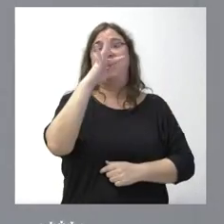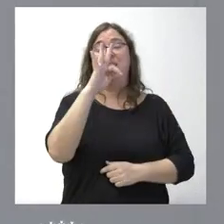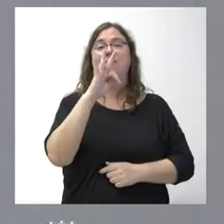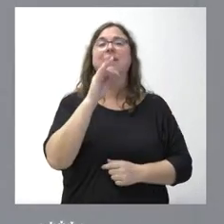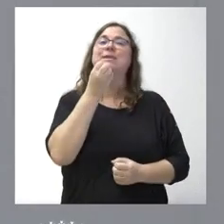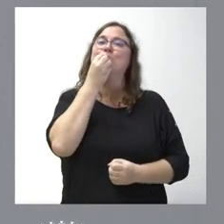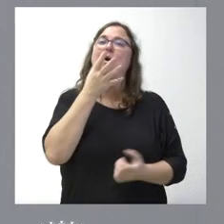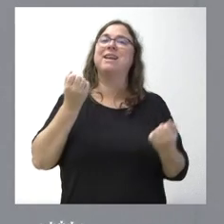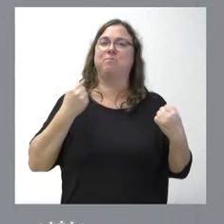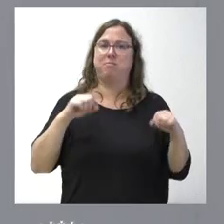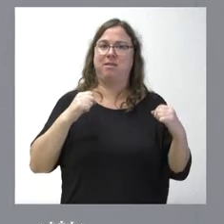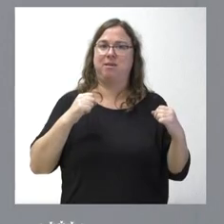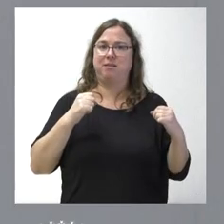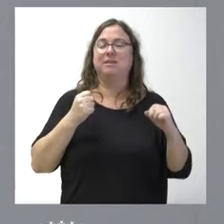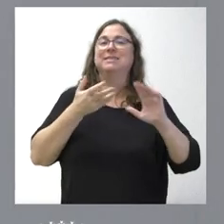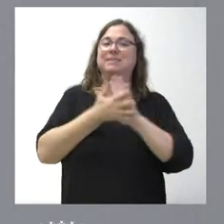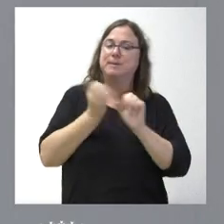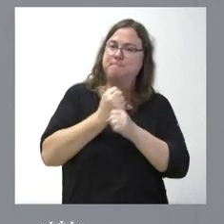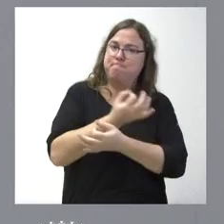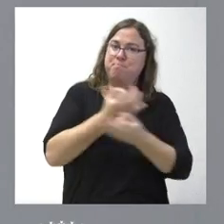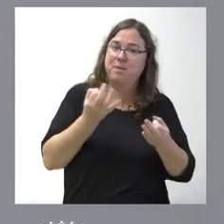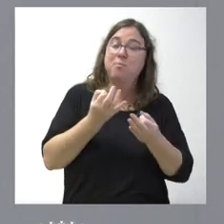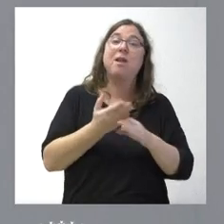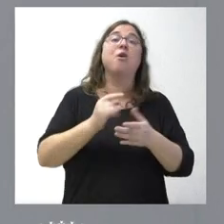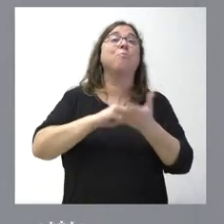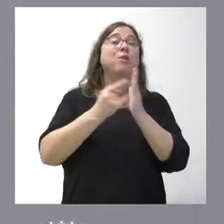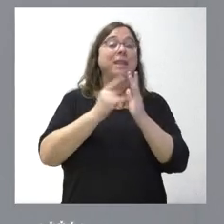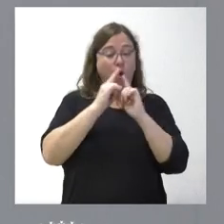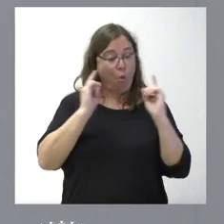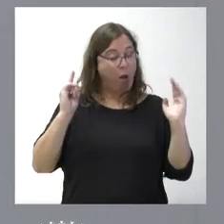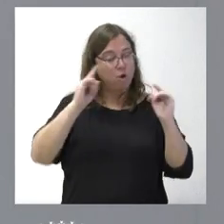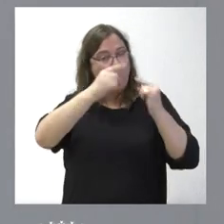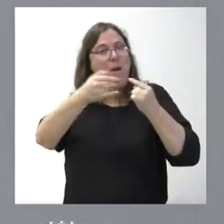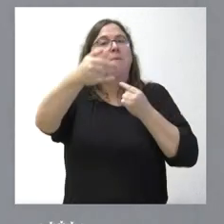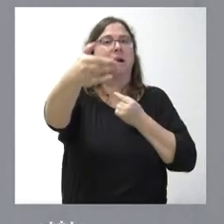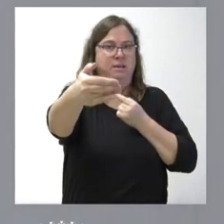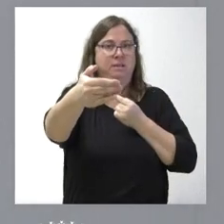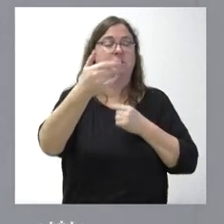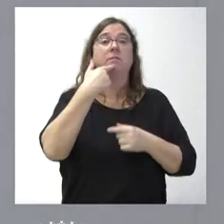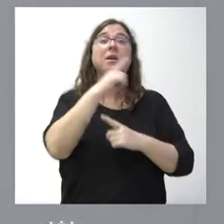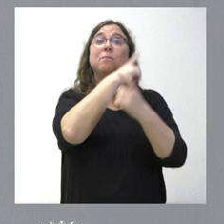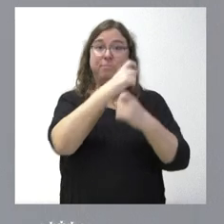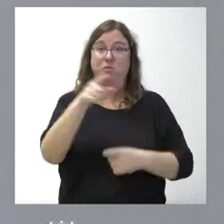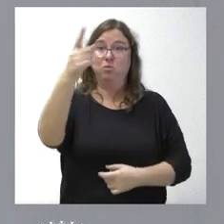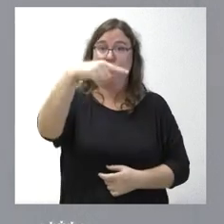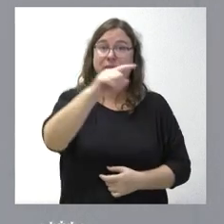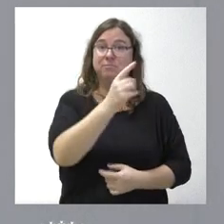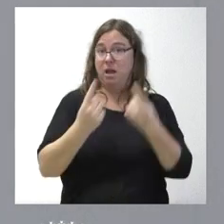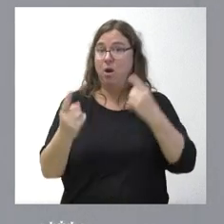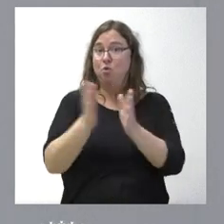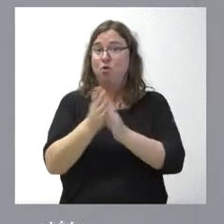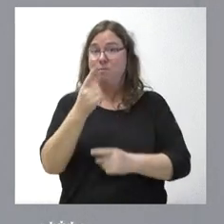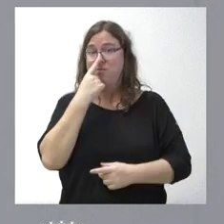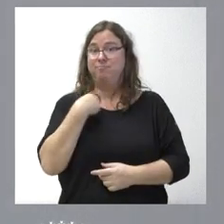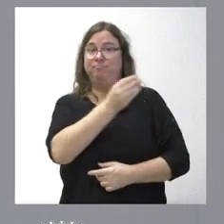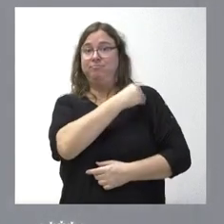prácticas al incluir proyecciones macroeconómicas Más allá del año para el que se formulan los presupuestos esta era una pregunta además que alguno de sus compañeros